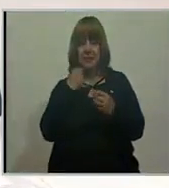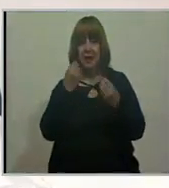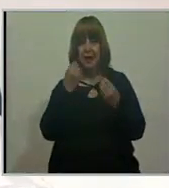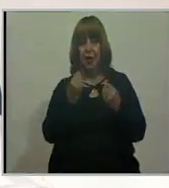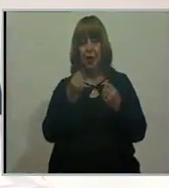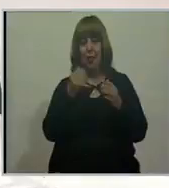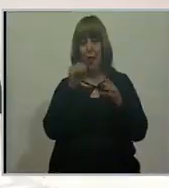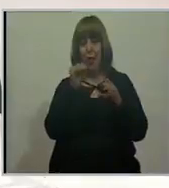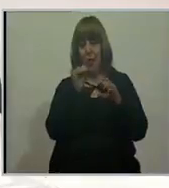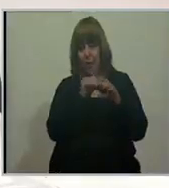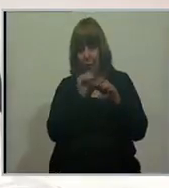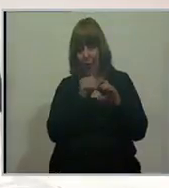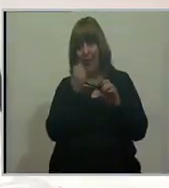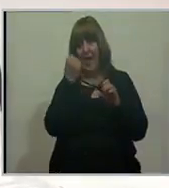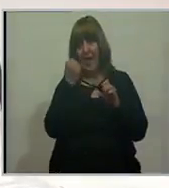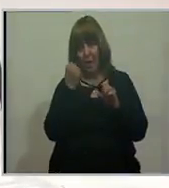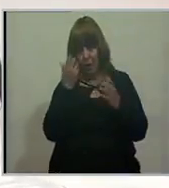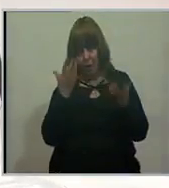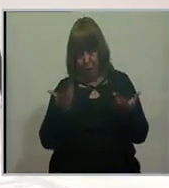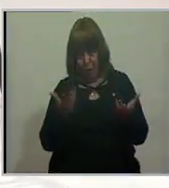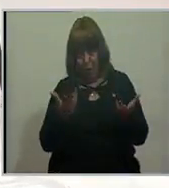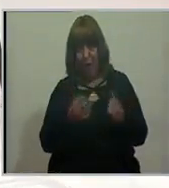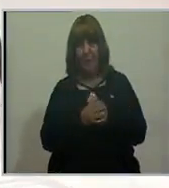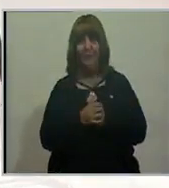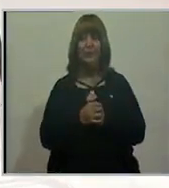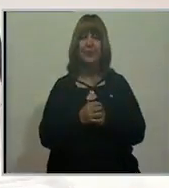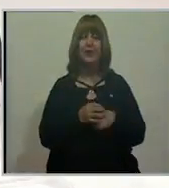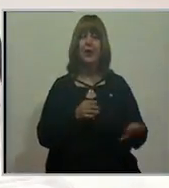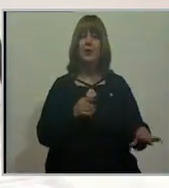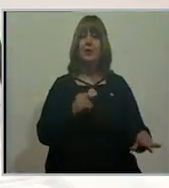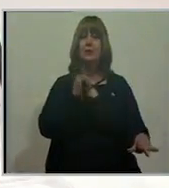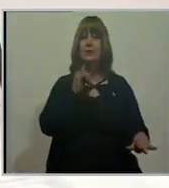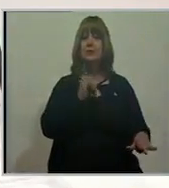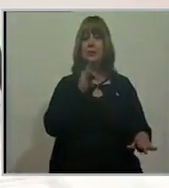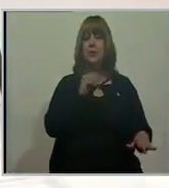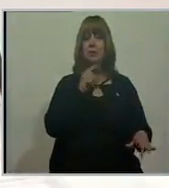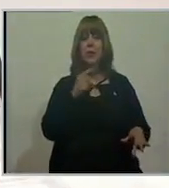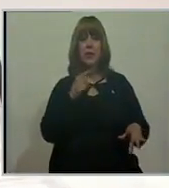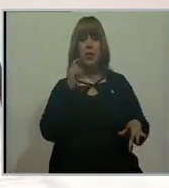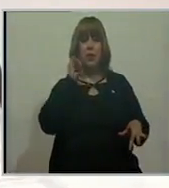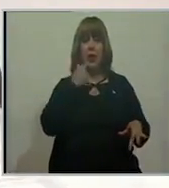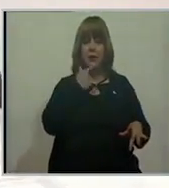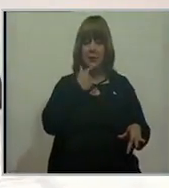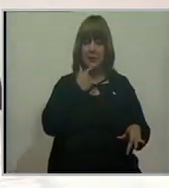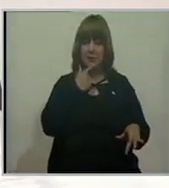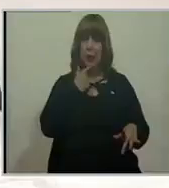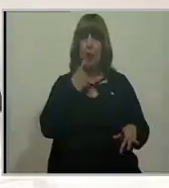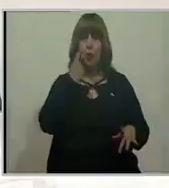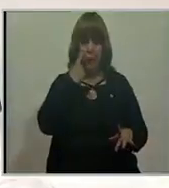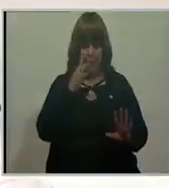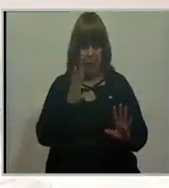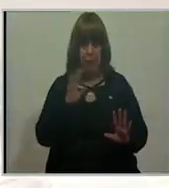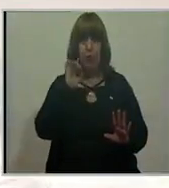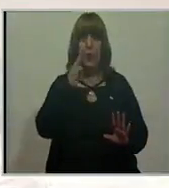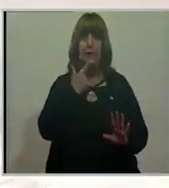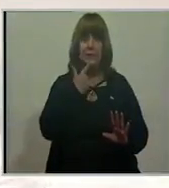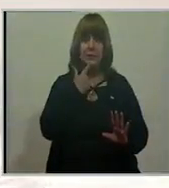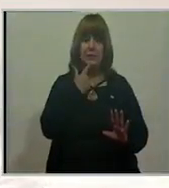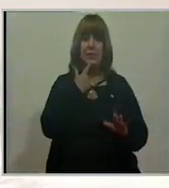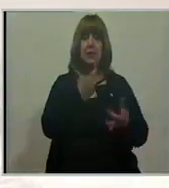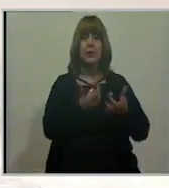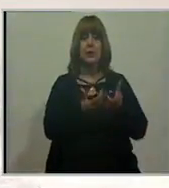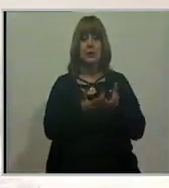gas, es un combustible que hay que manejar con mucho cuidado, es sumamente explosivo, sumamente